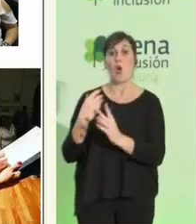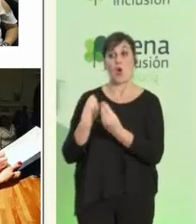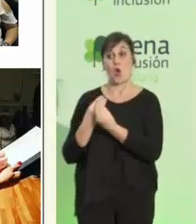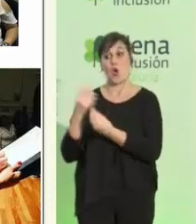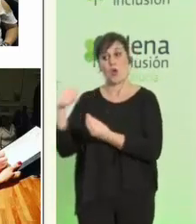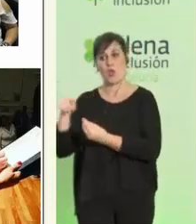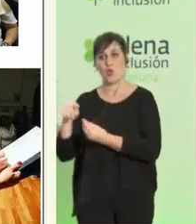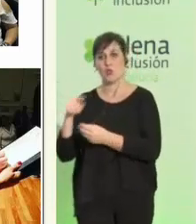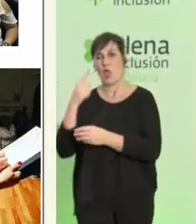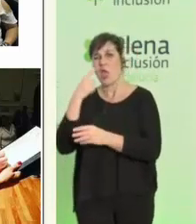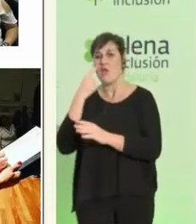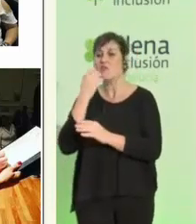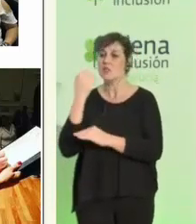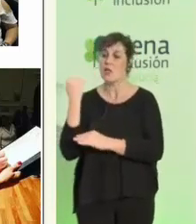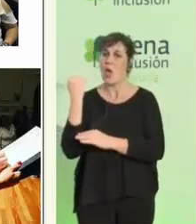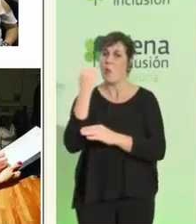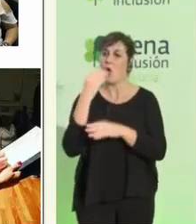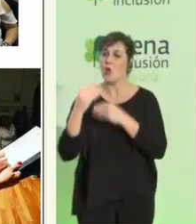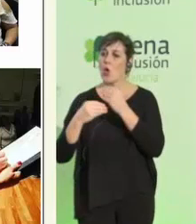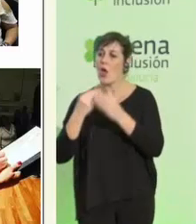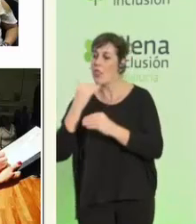para ver si se estaba haciendo algo.